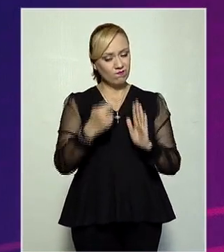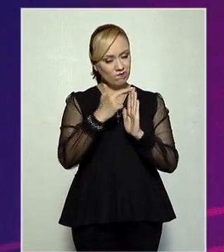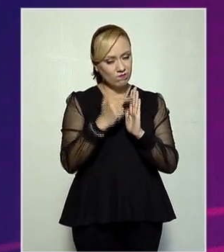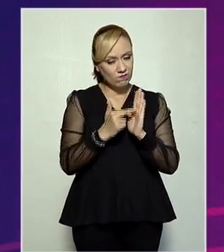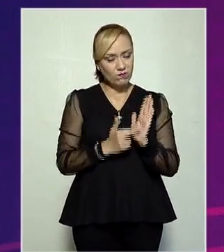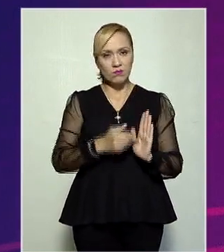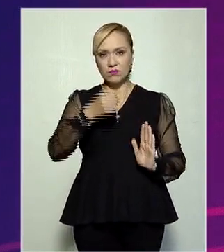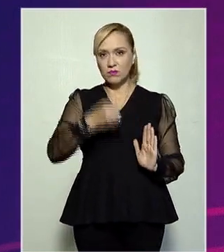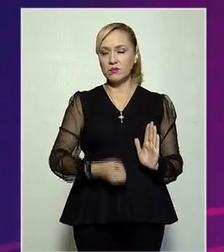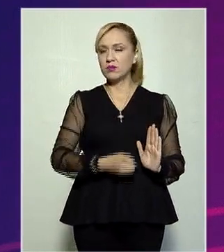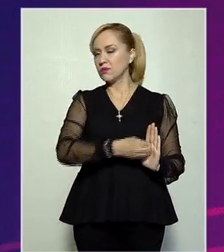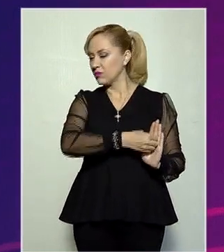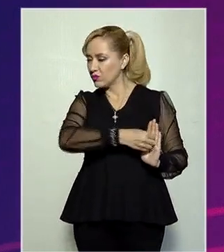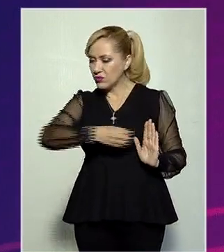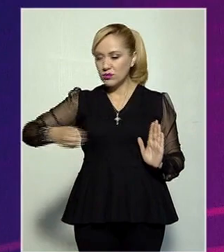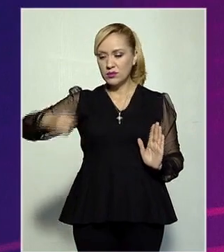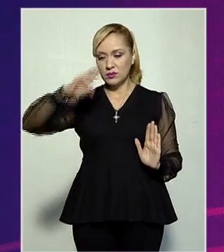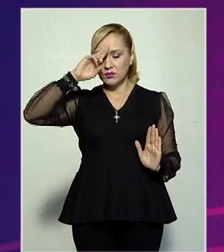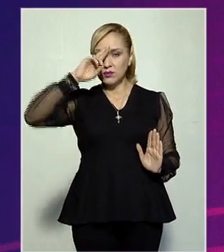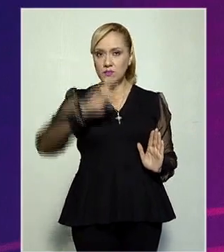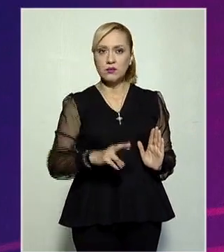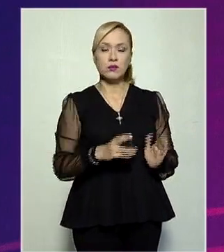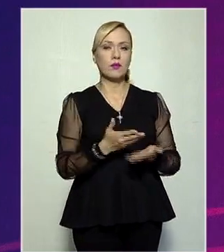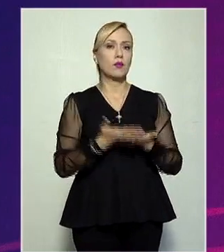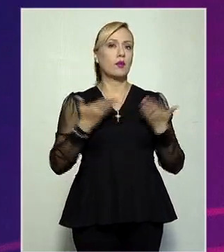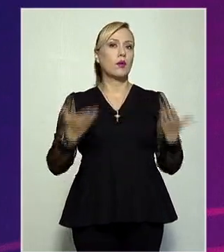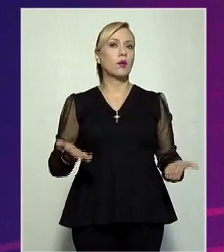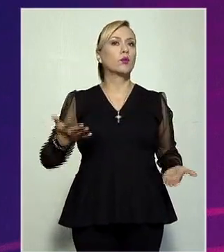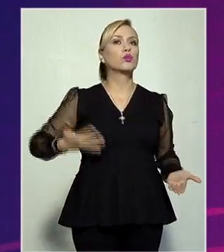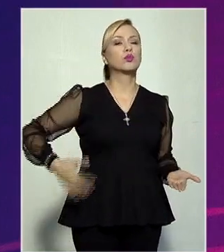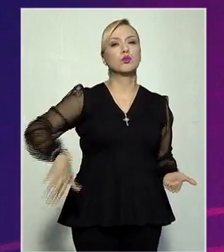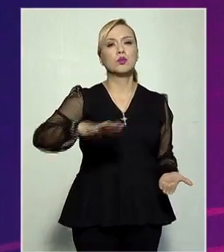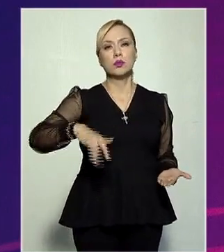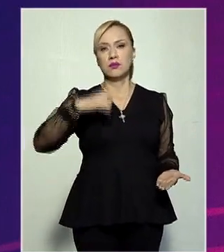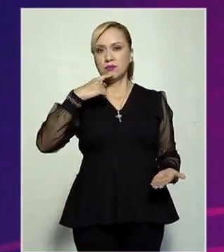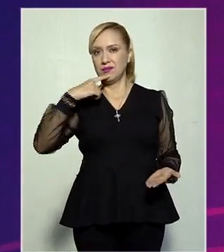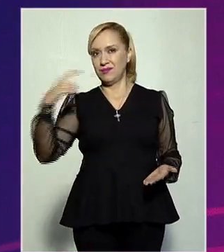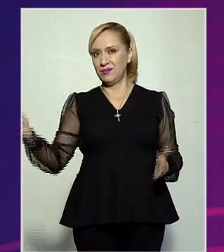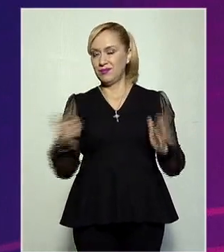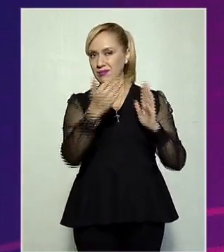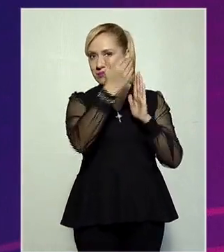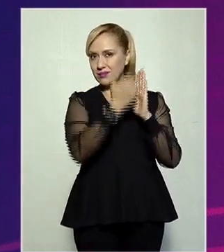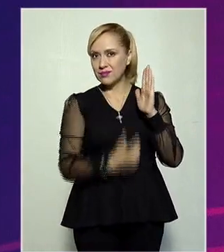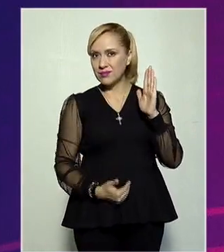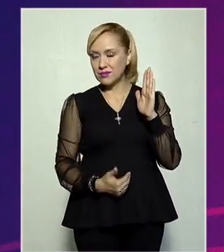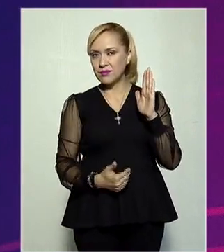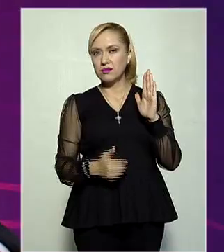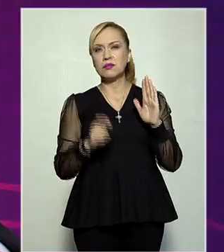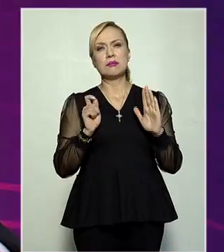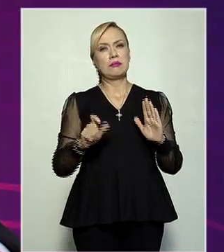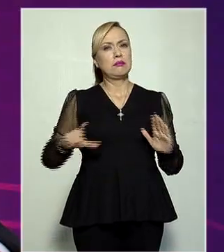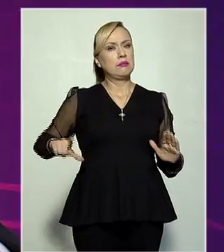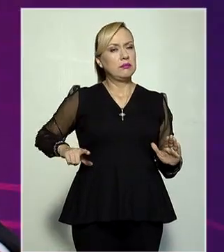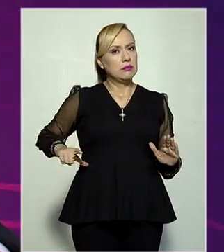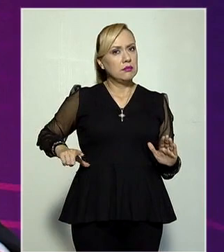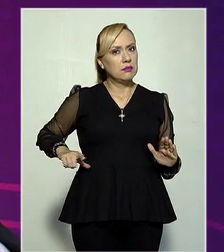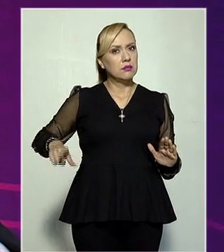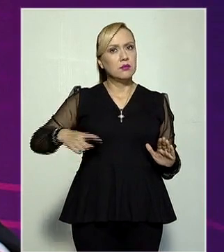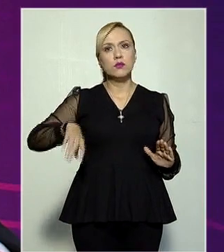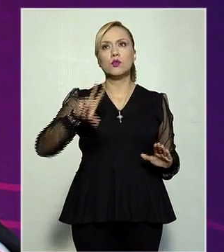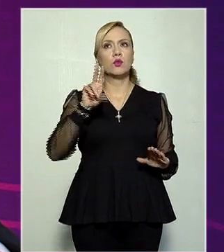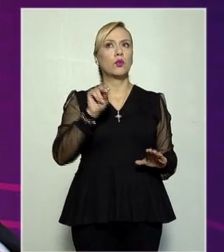¿no? Y creo que parte justo de concebir el proceso de búsqueda, como dicen los principios, como parte de una política pública y no como